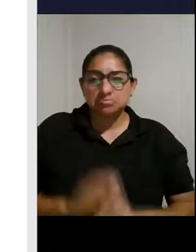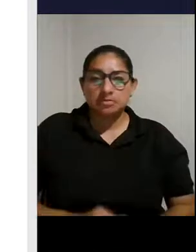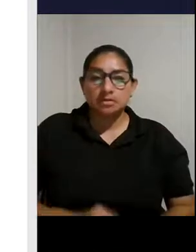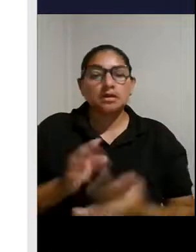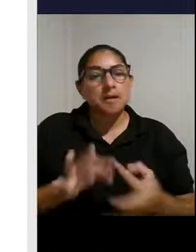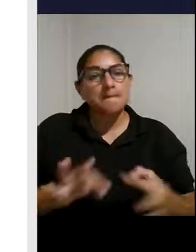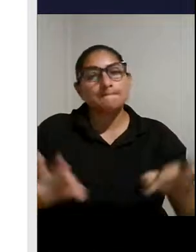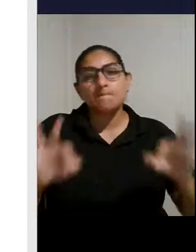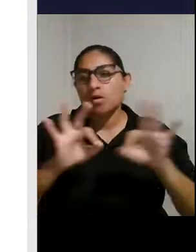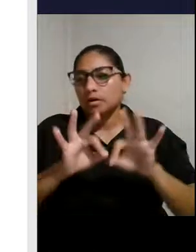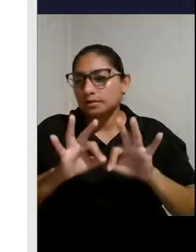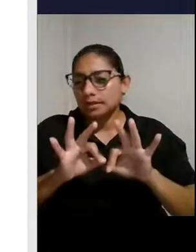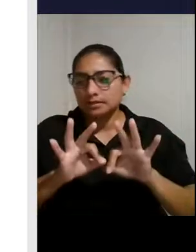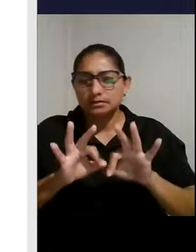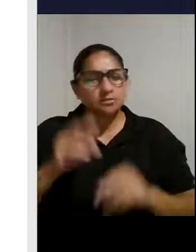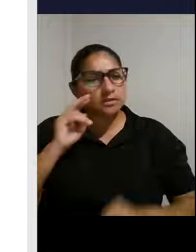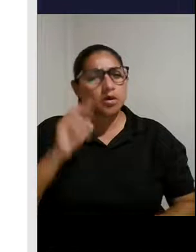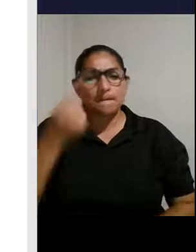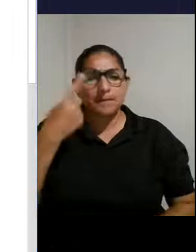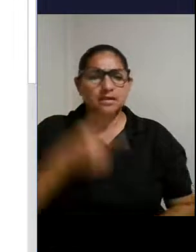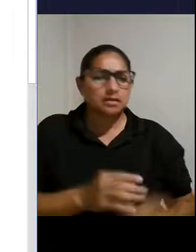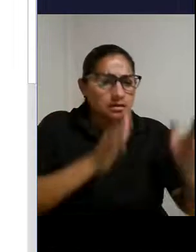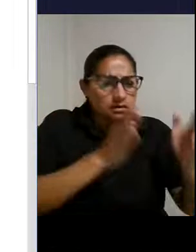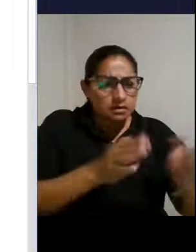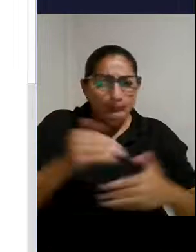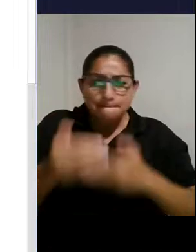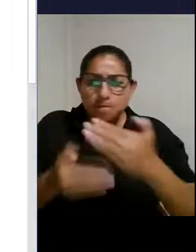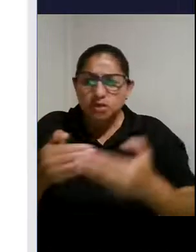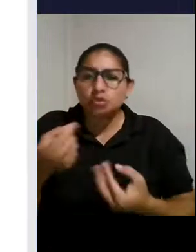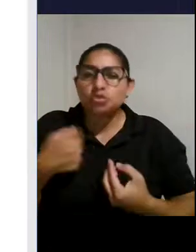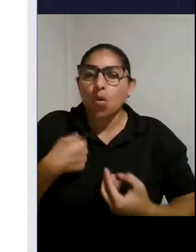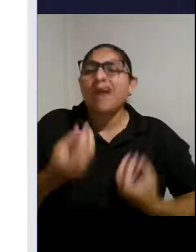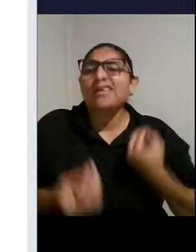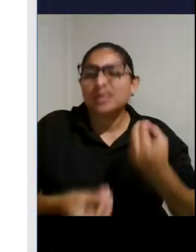comprendamos qué es lo que estamos haciendo. En este caso,